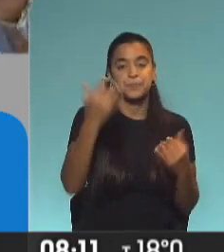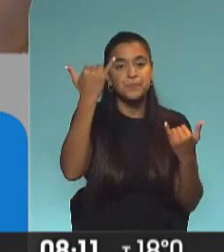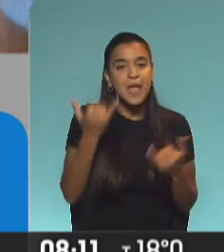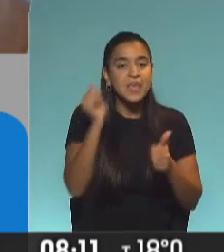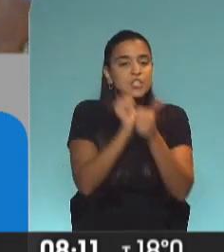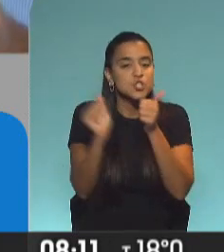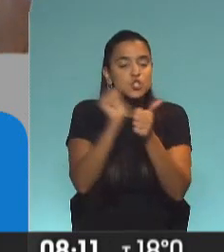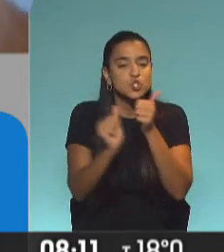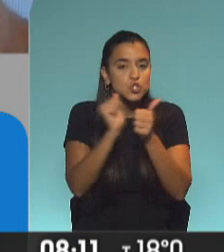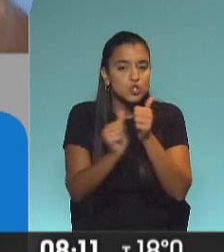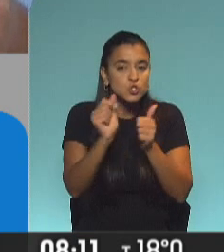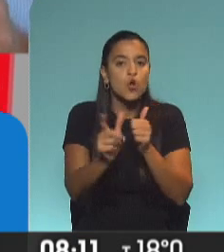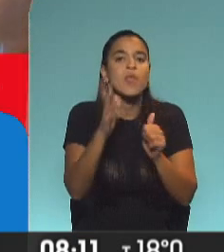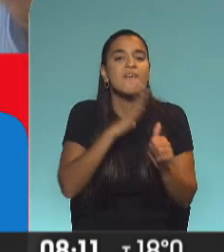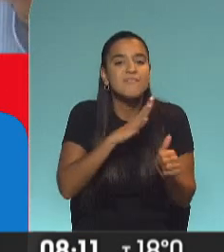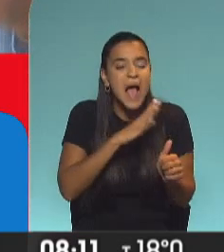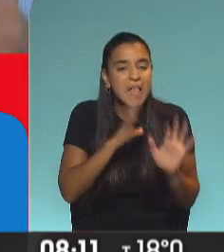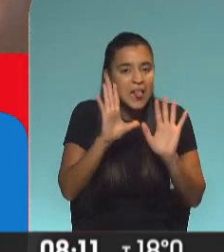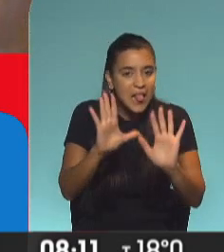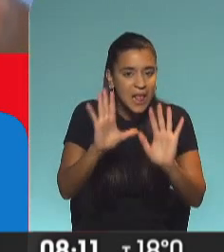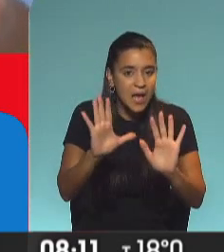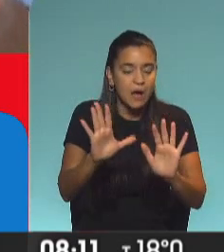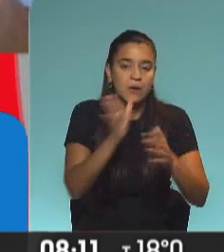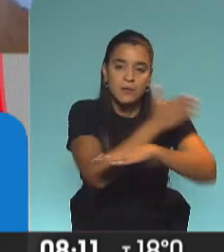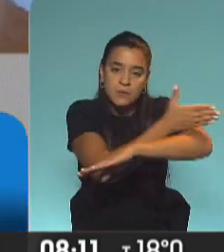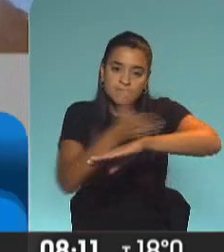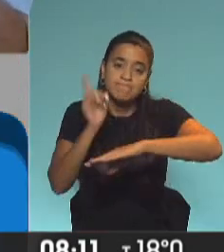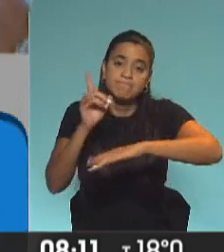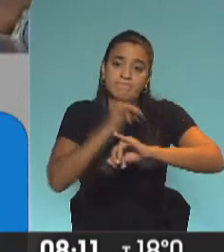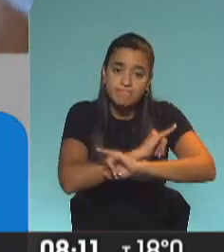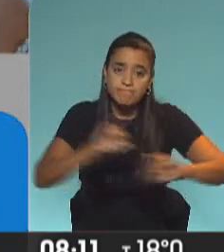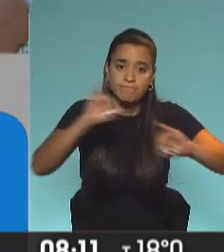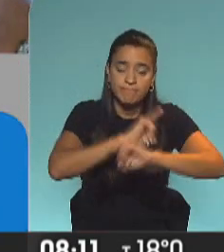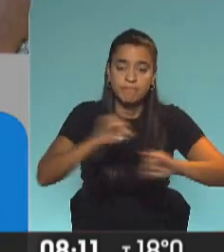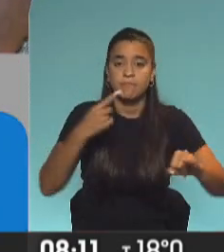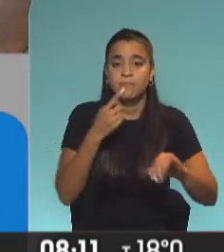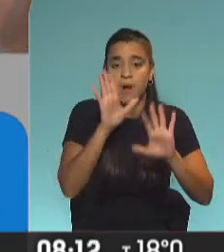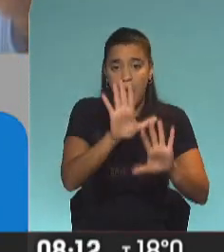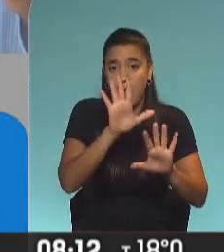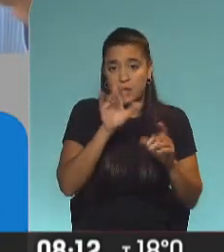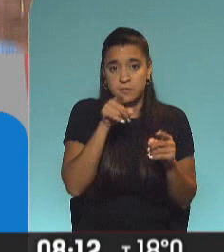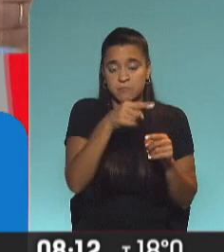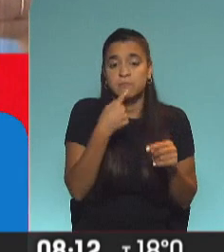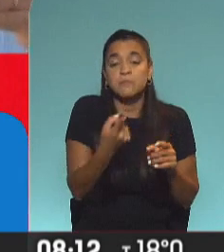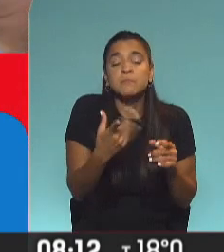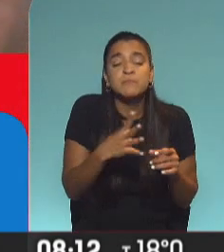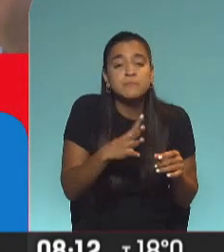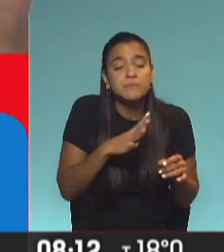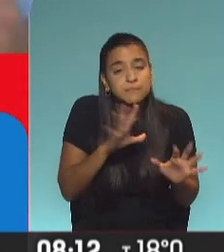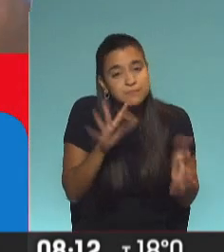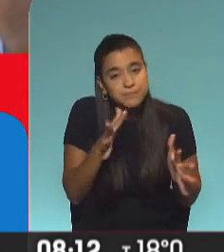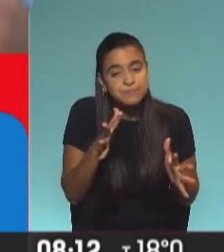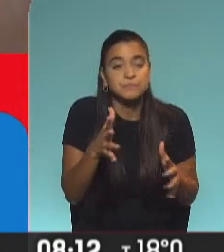historia todavía por escribir, tal como lo dicen las publicaciones, que por lo menos nos